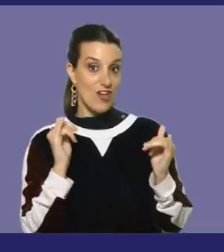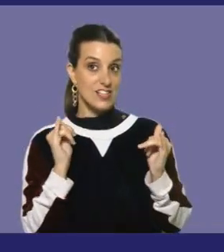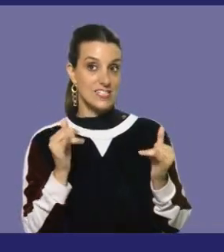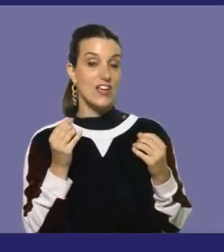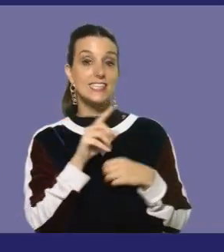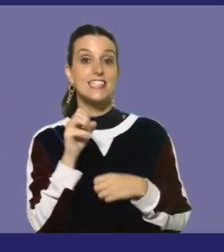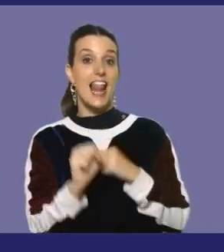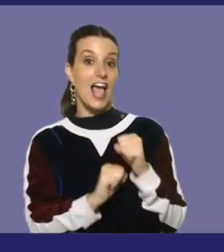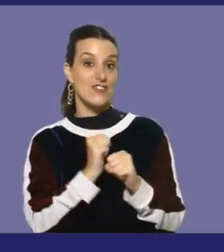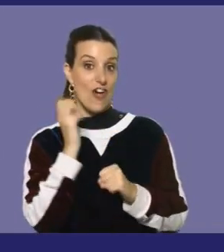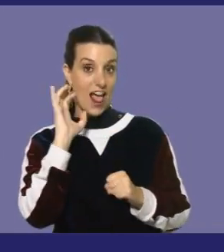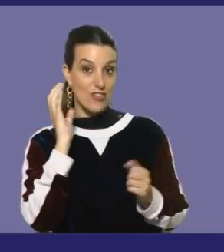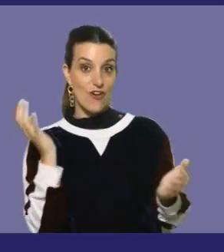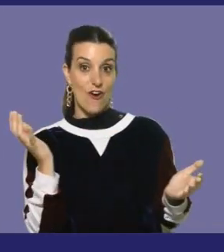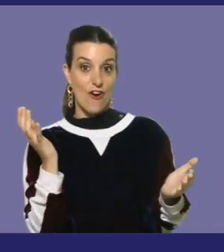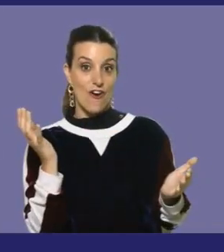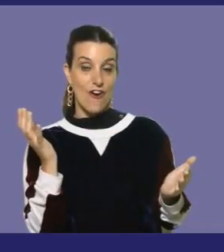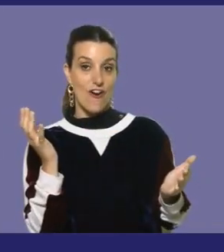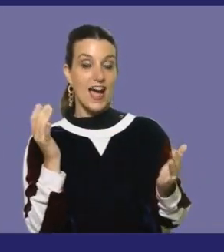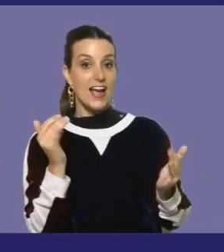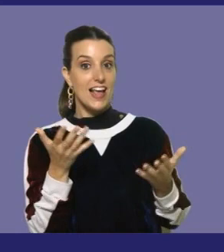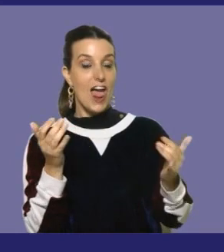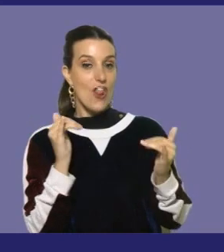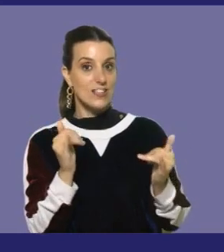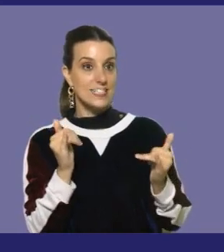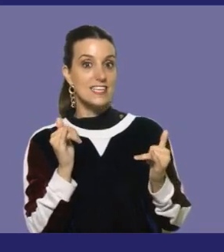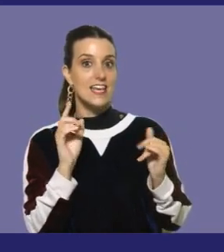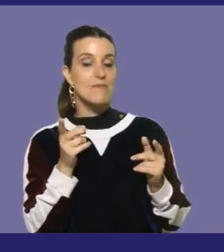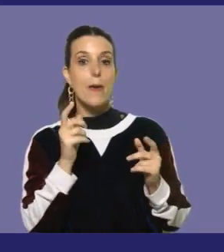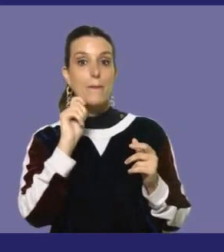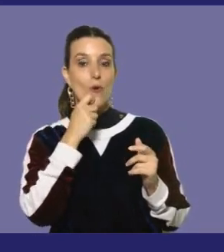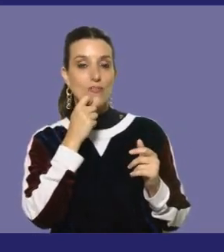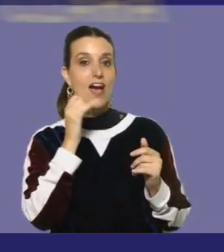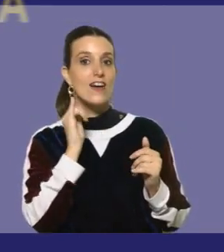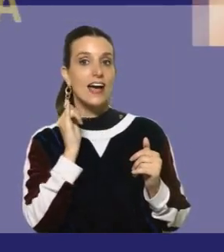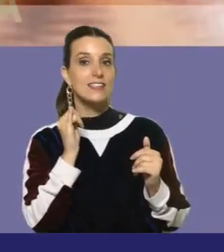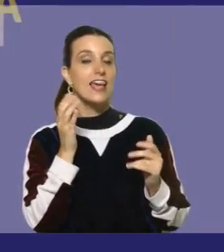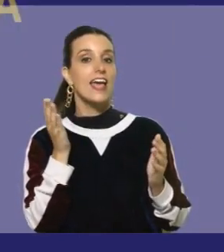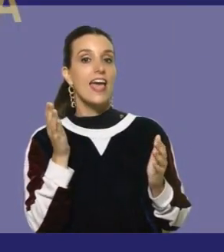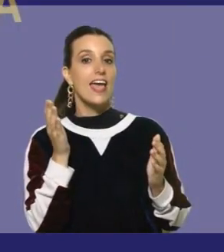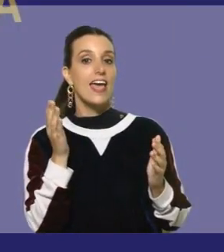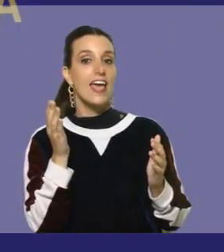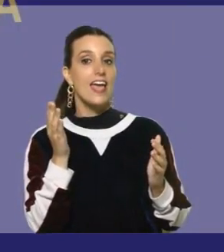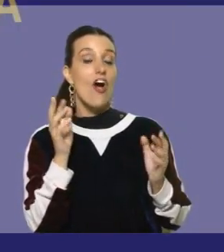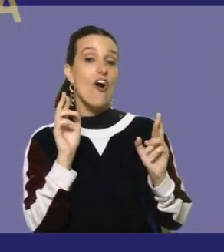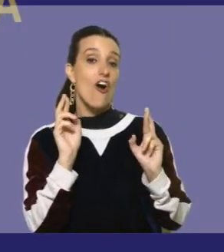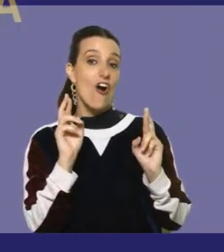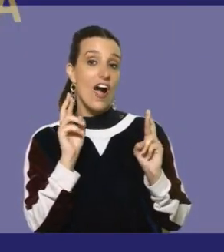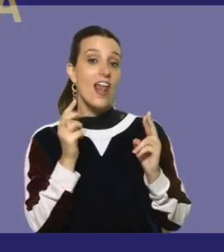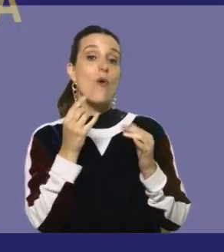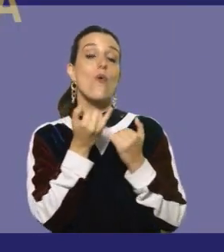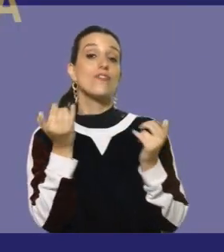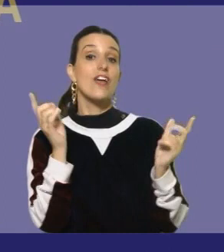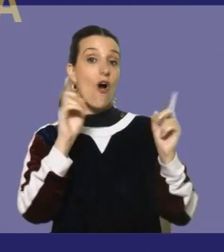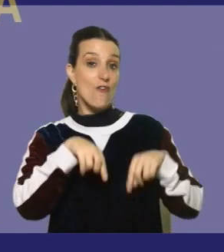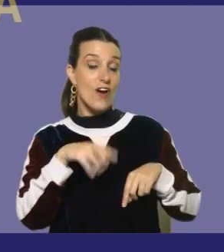estos 100 años de radio. Los radioteatros y las plateas que marcaron una época y que ojalá que algún día vuelvan. En